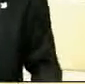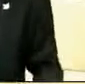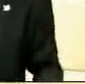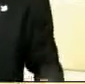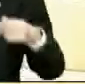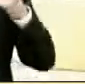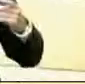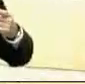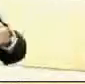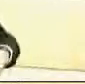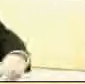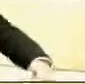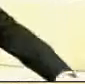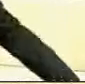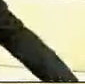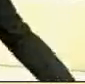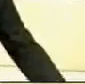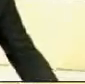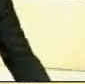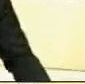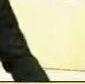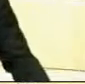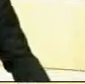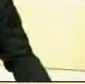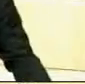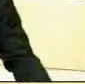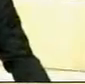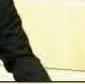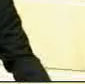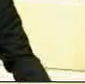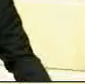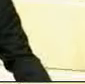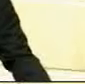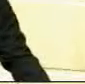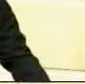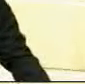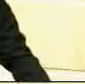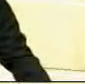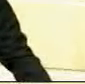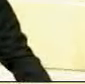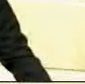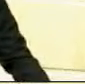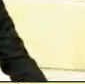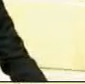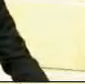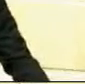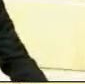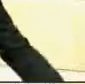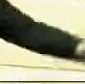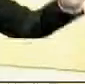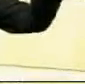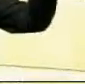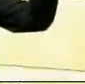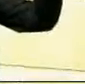nota, vi una en la que usted dice que yo supuestamente en octubre del